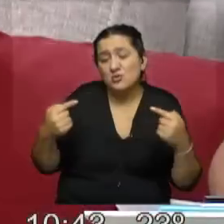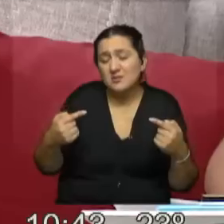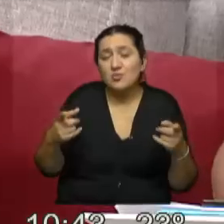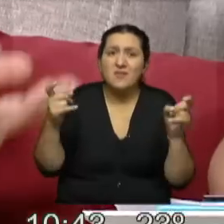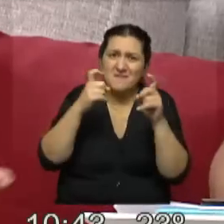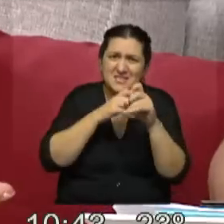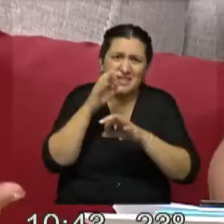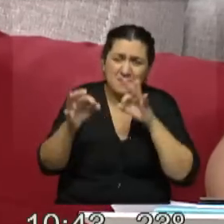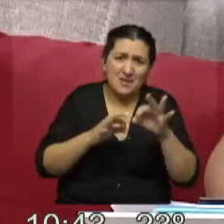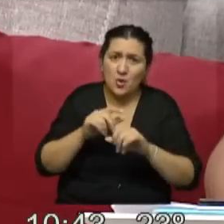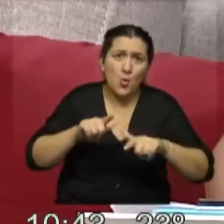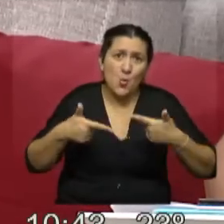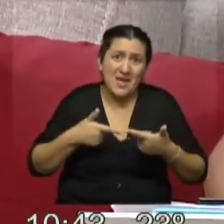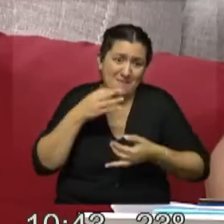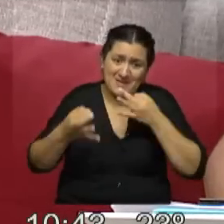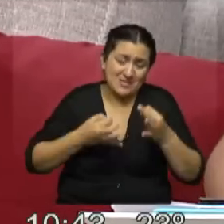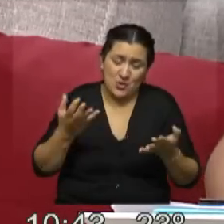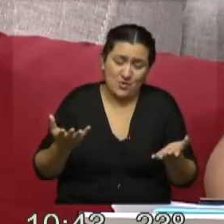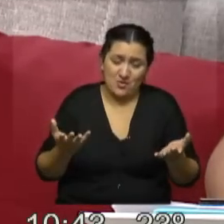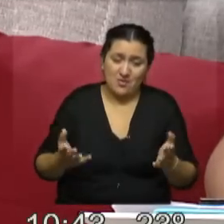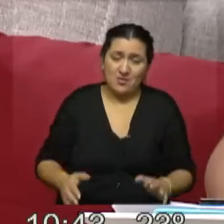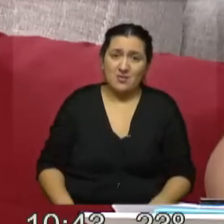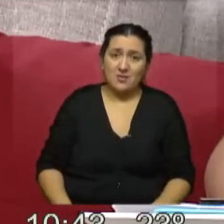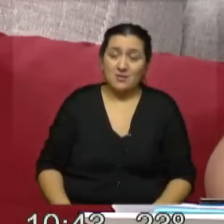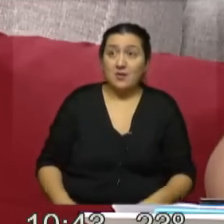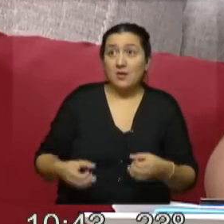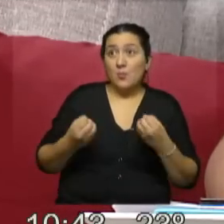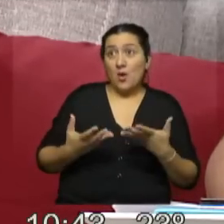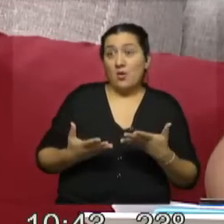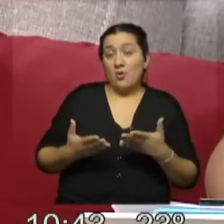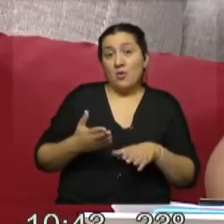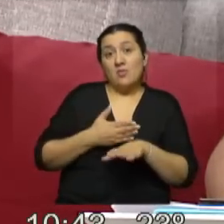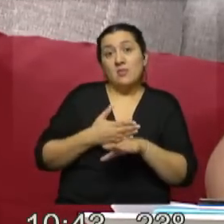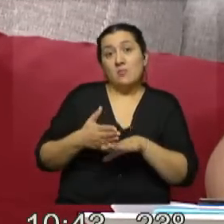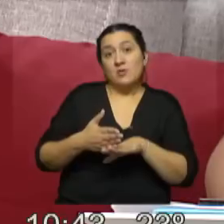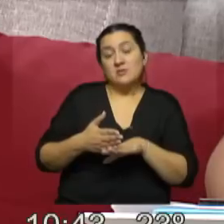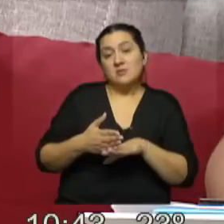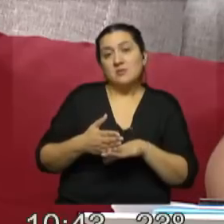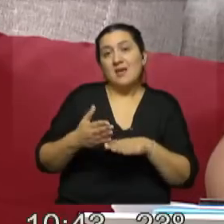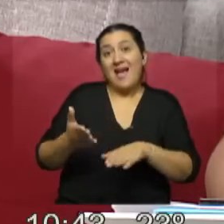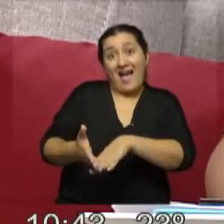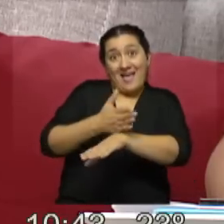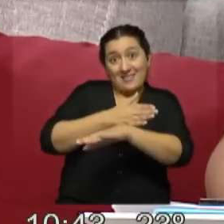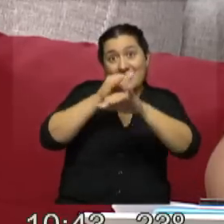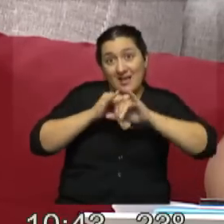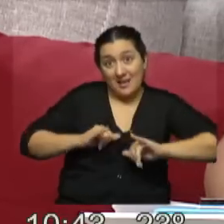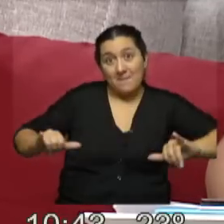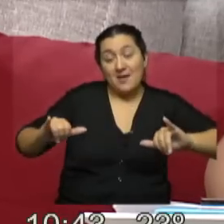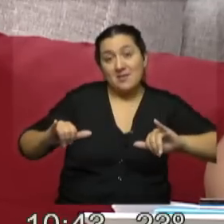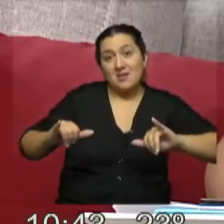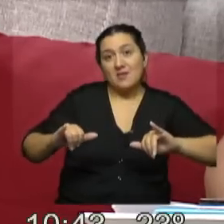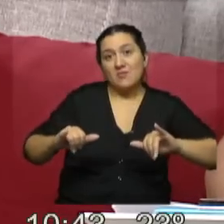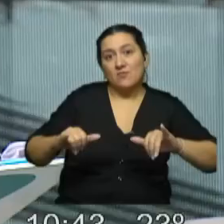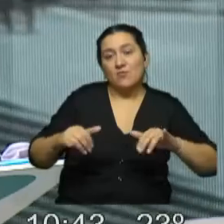de explicar y que no tienen explicación este y bueno después antes de la campaña ya ahí fue